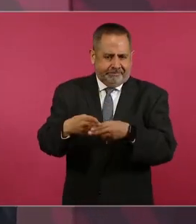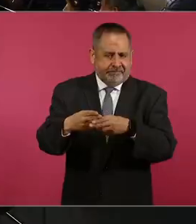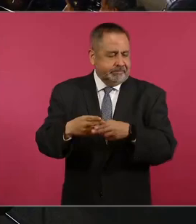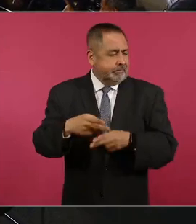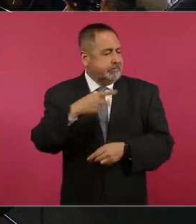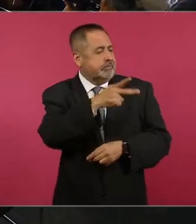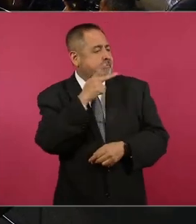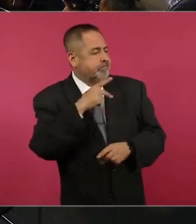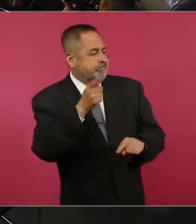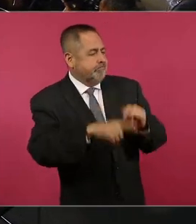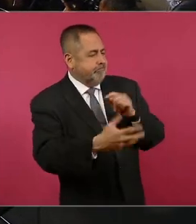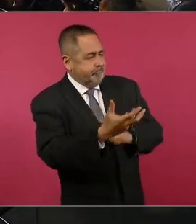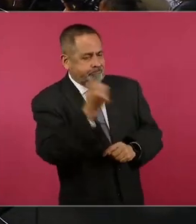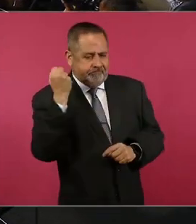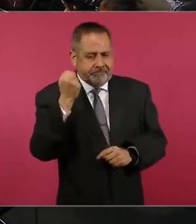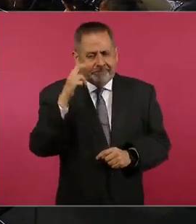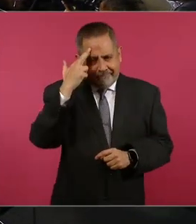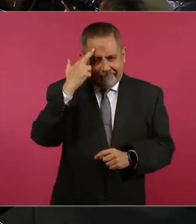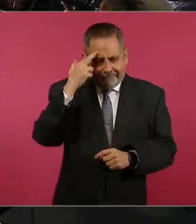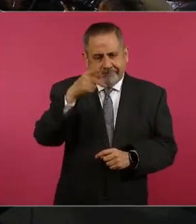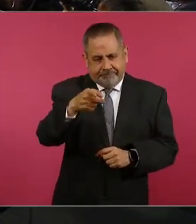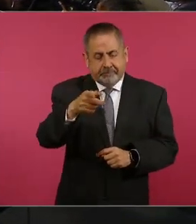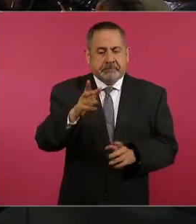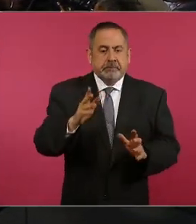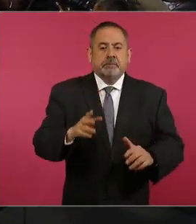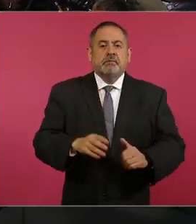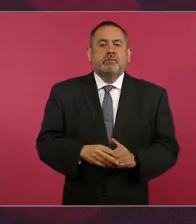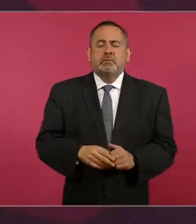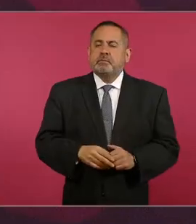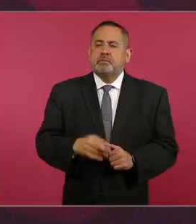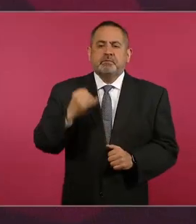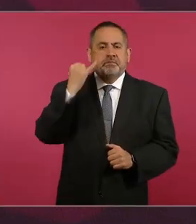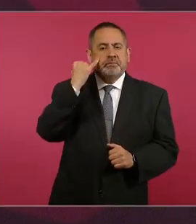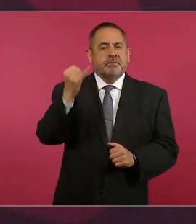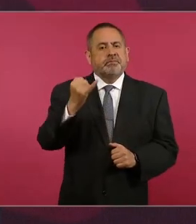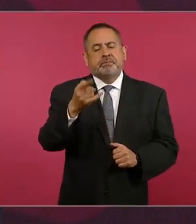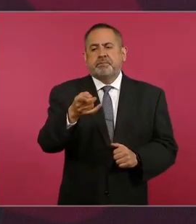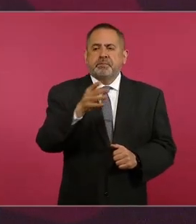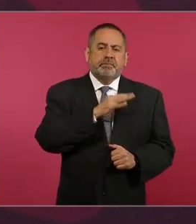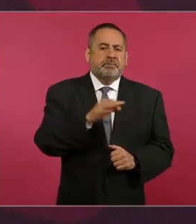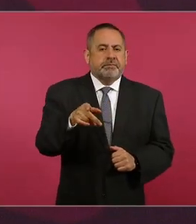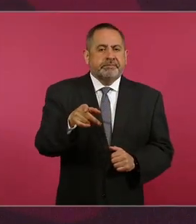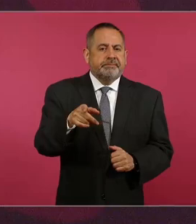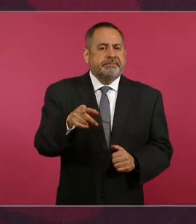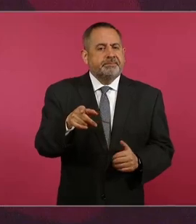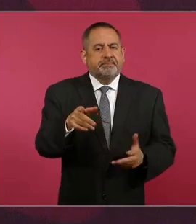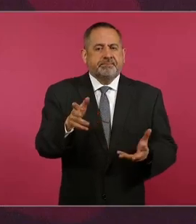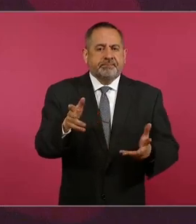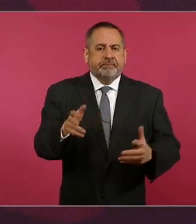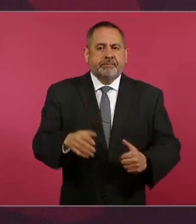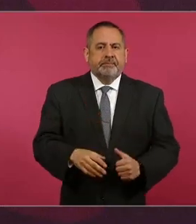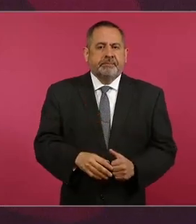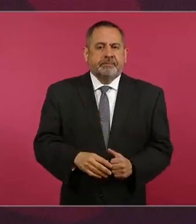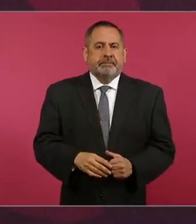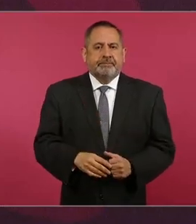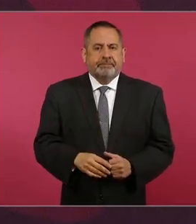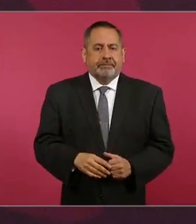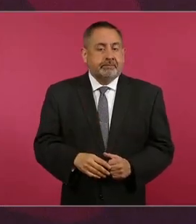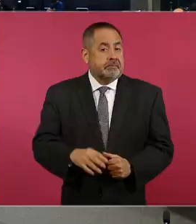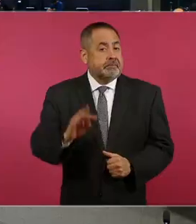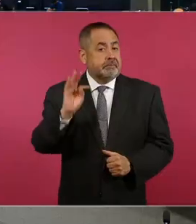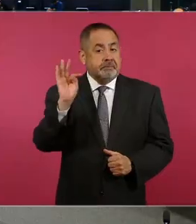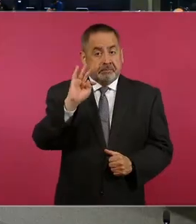la expropiación petrolera, hablábamos. Imagínense que si el